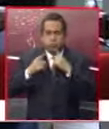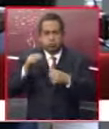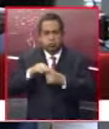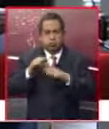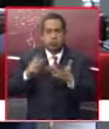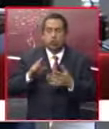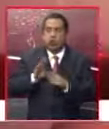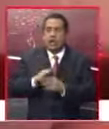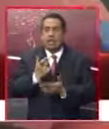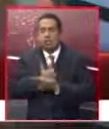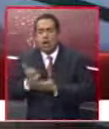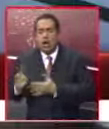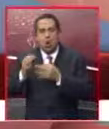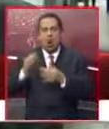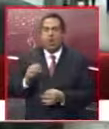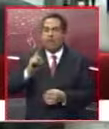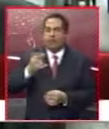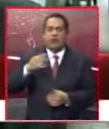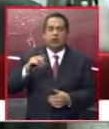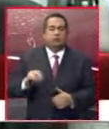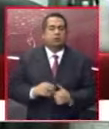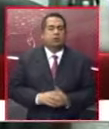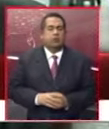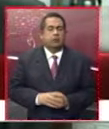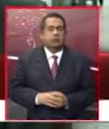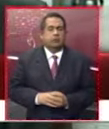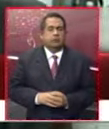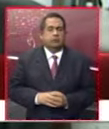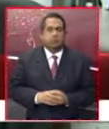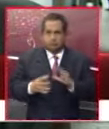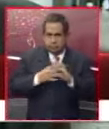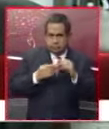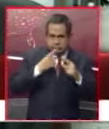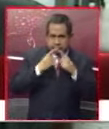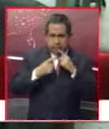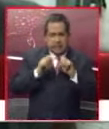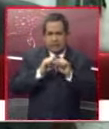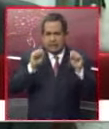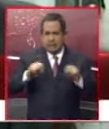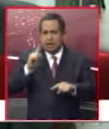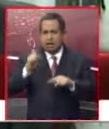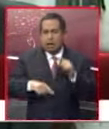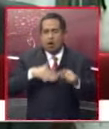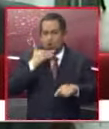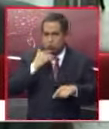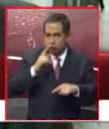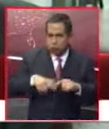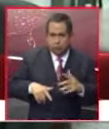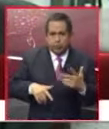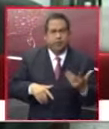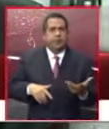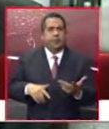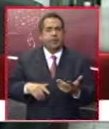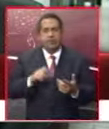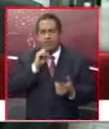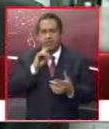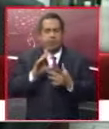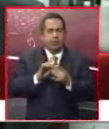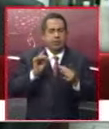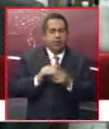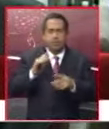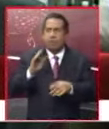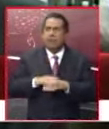el tema del salario digno. Particularmente el Sistema Nacional de Anticorrupción, el asunto que tiene que ver con el salario mínimo, el